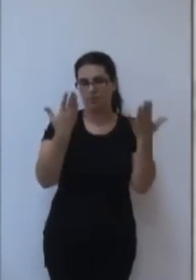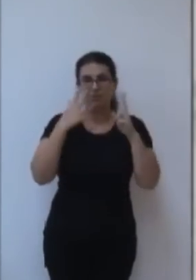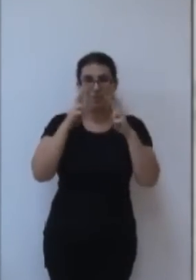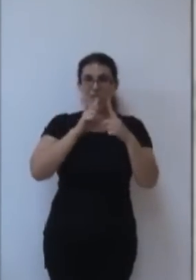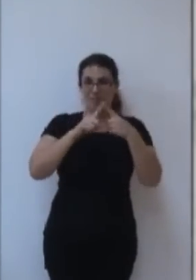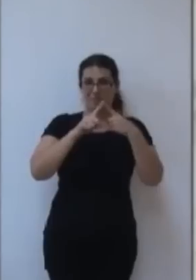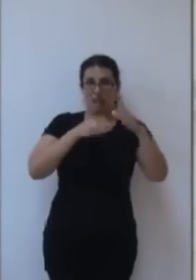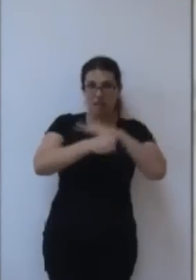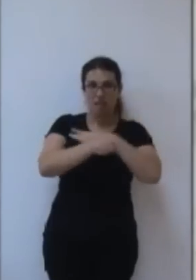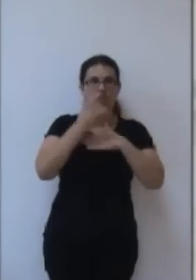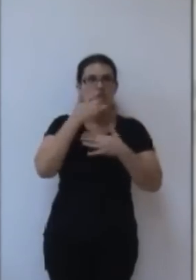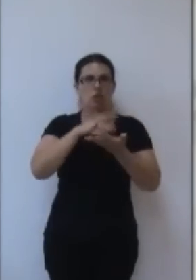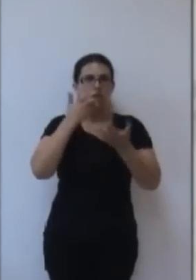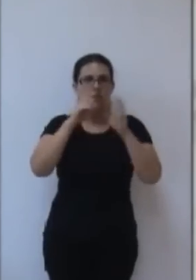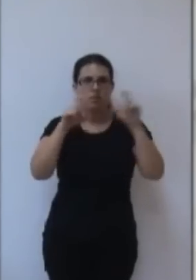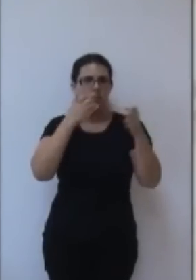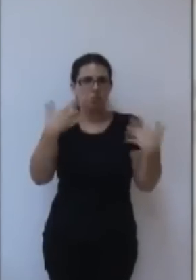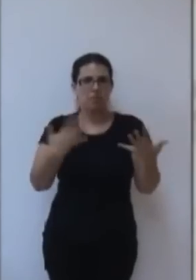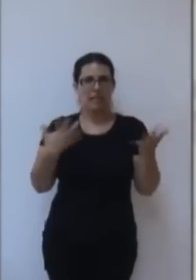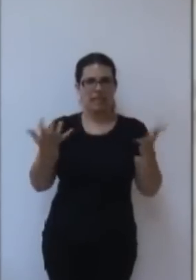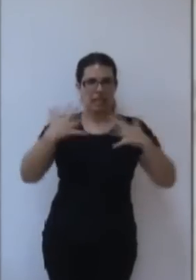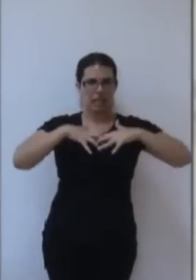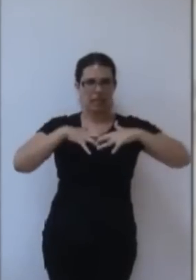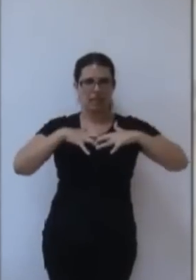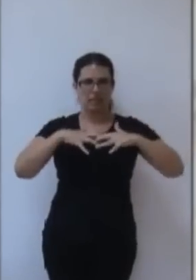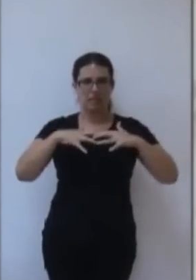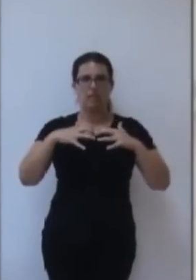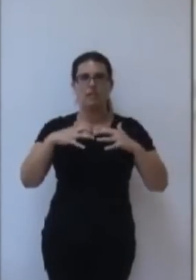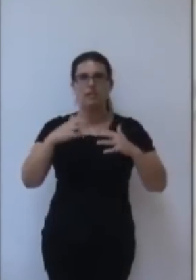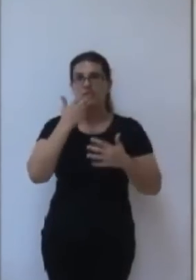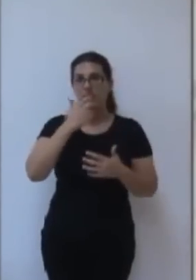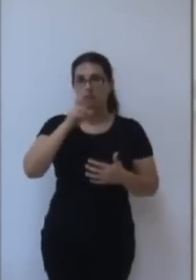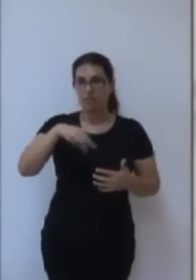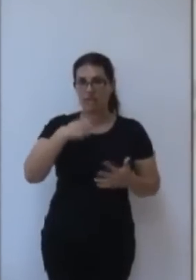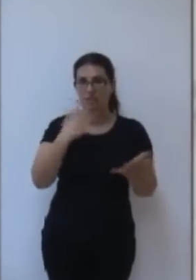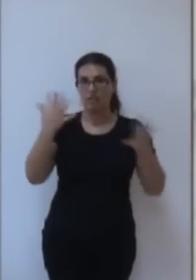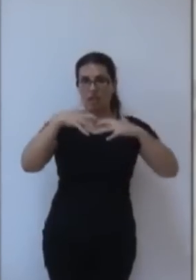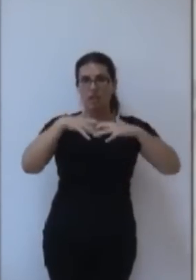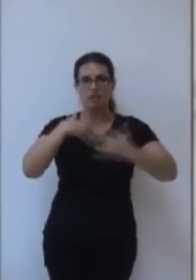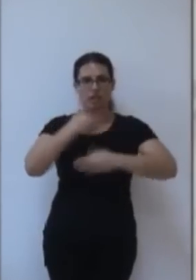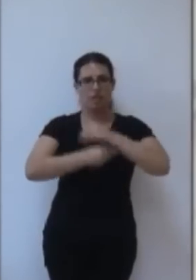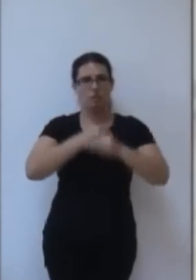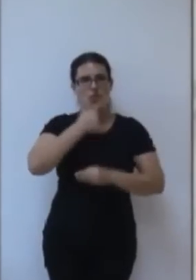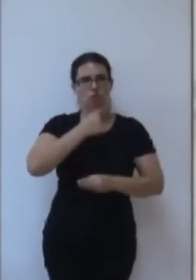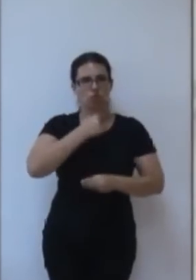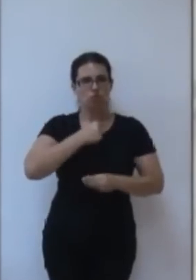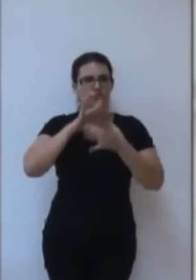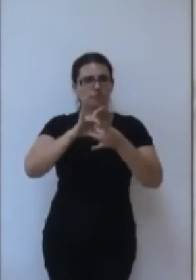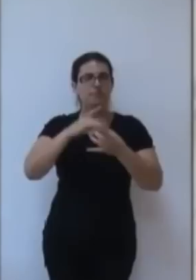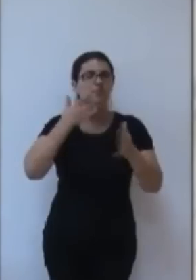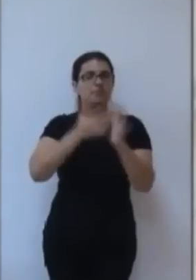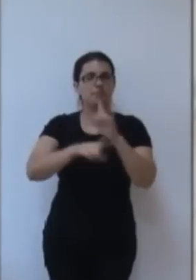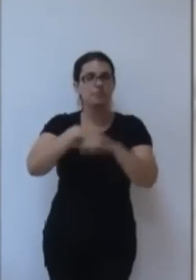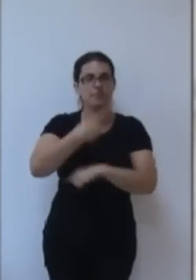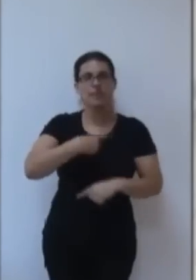tenemos una intranet en la empresa y hacemos esa intranet lo más manejable posible, pues tendremos menos